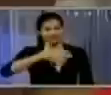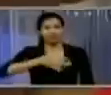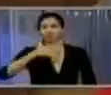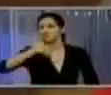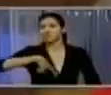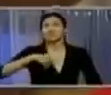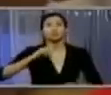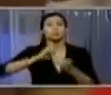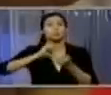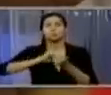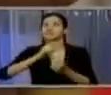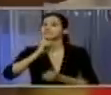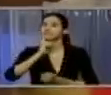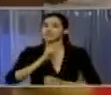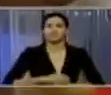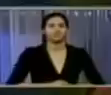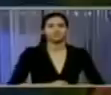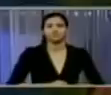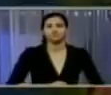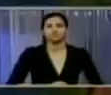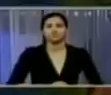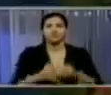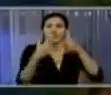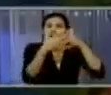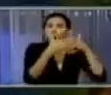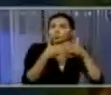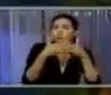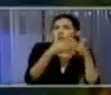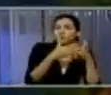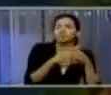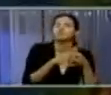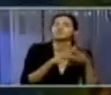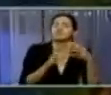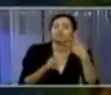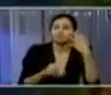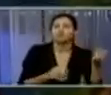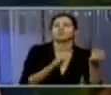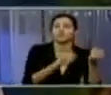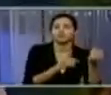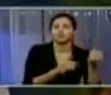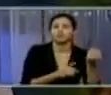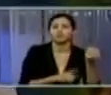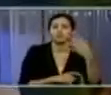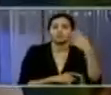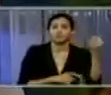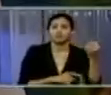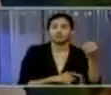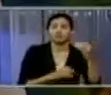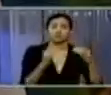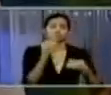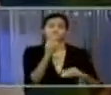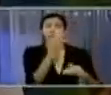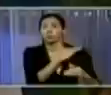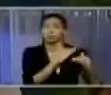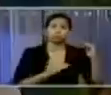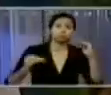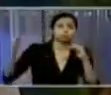Y los Estados Unidos de Norteamérica deben entender a sus más altas autoridades